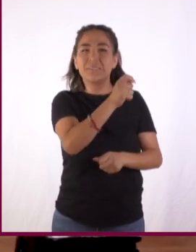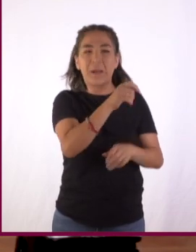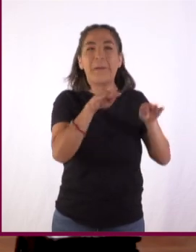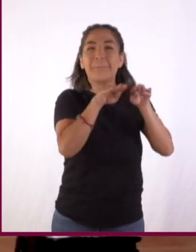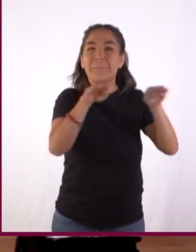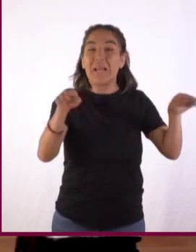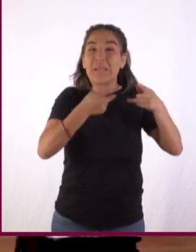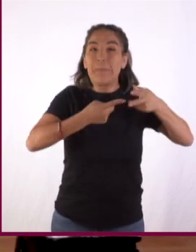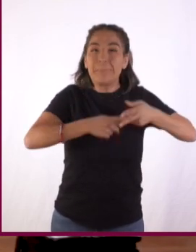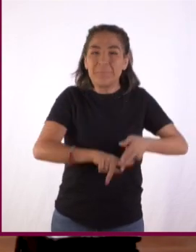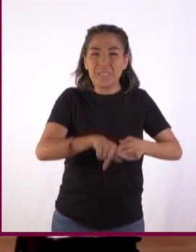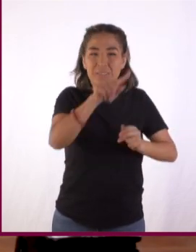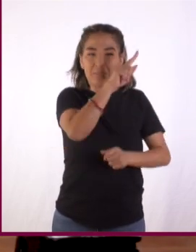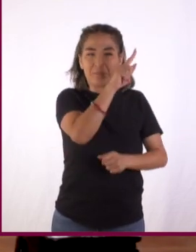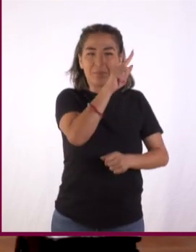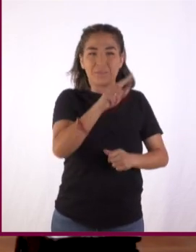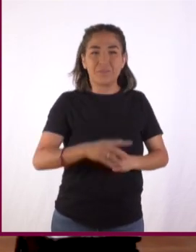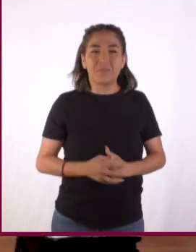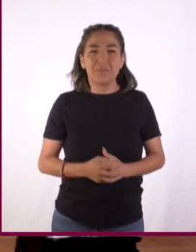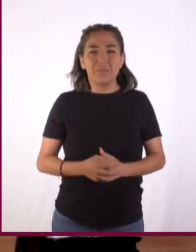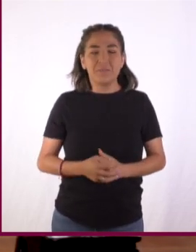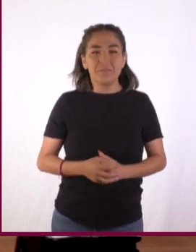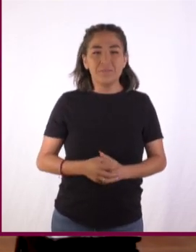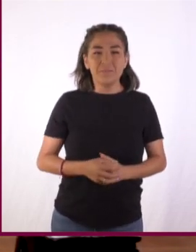encuentra ahora es nuestra medida inicial.